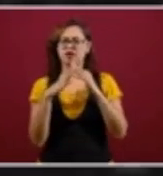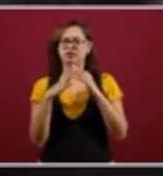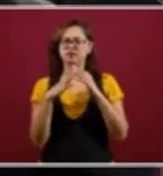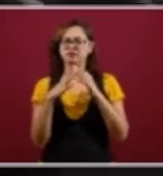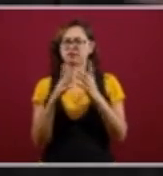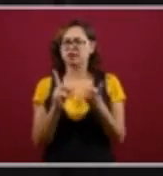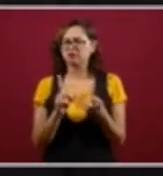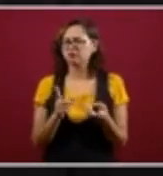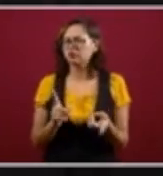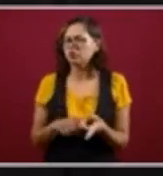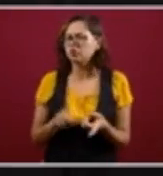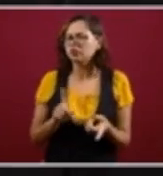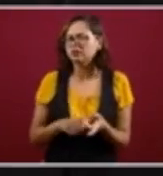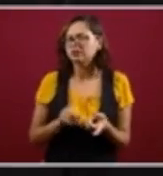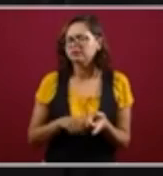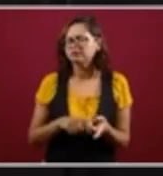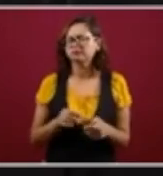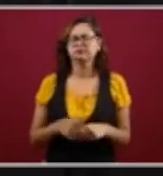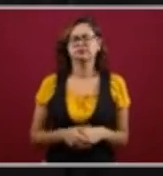funcionarios?